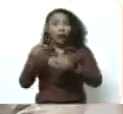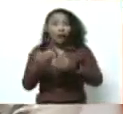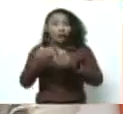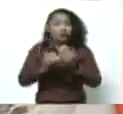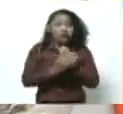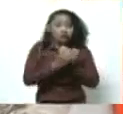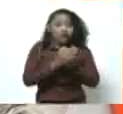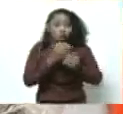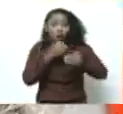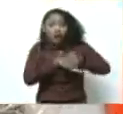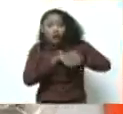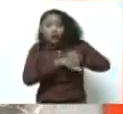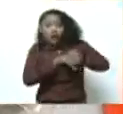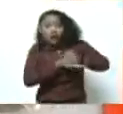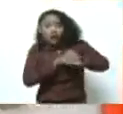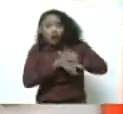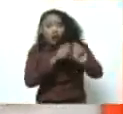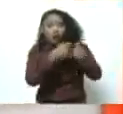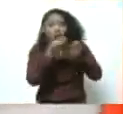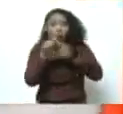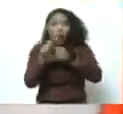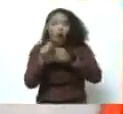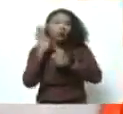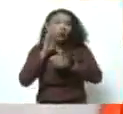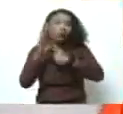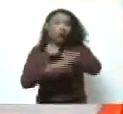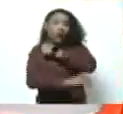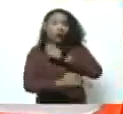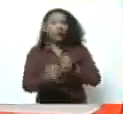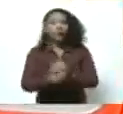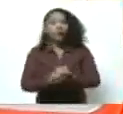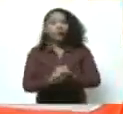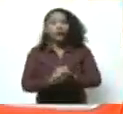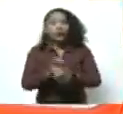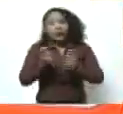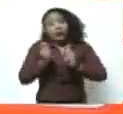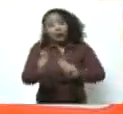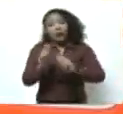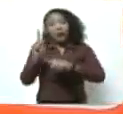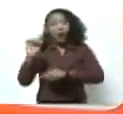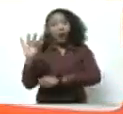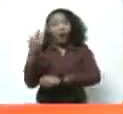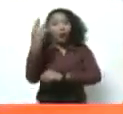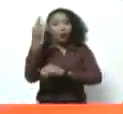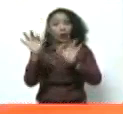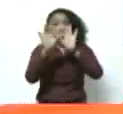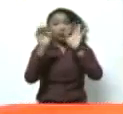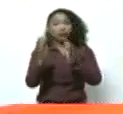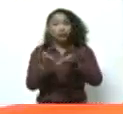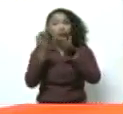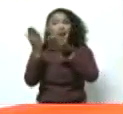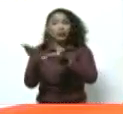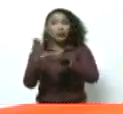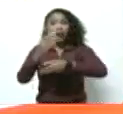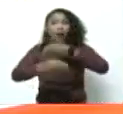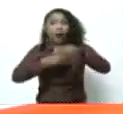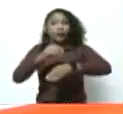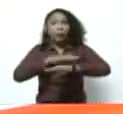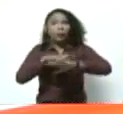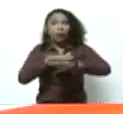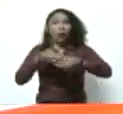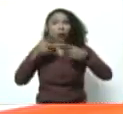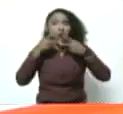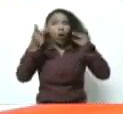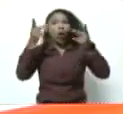acaparaban y comercializaban de forma irregular, se trataría entonces de la cuarta donación que realiza el Ministerio